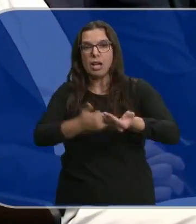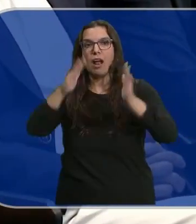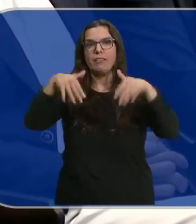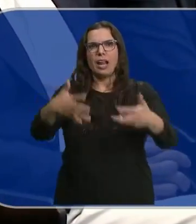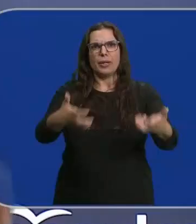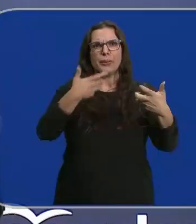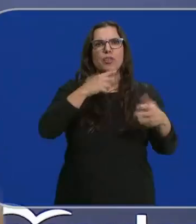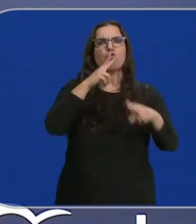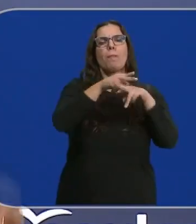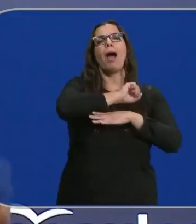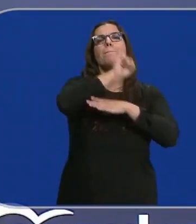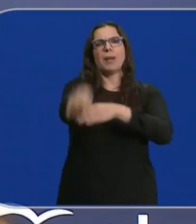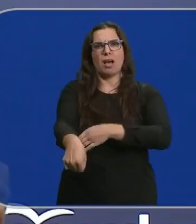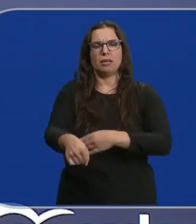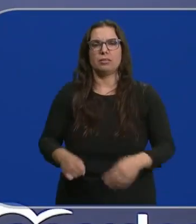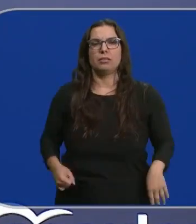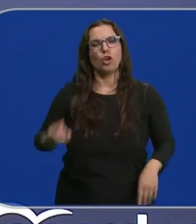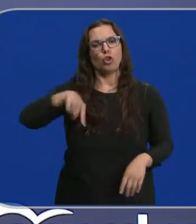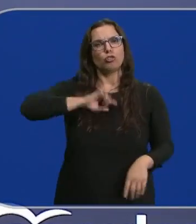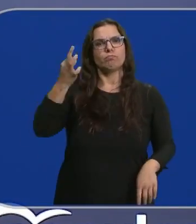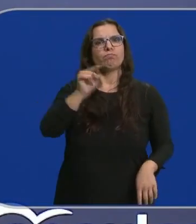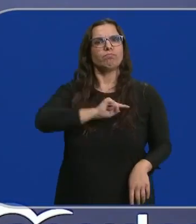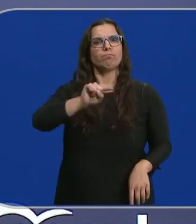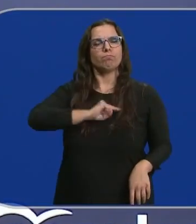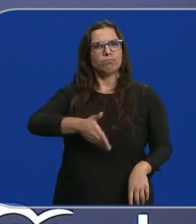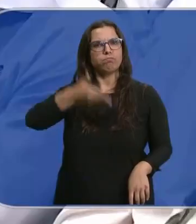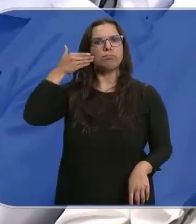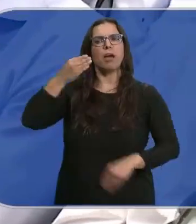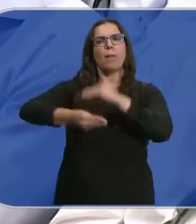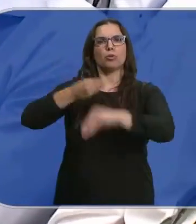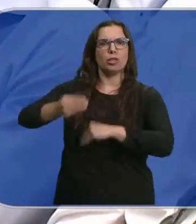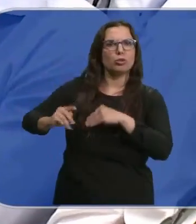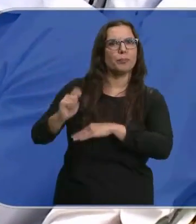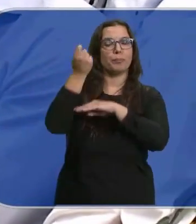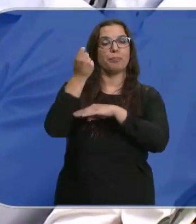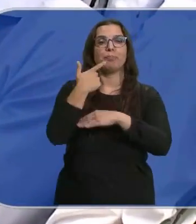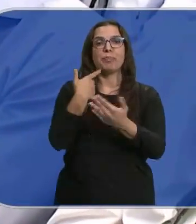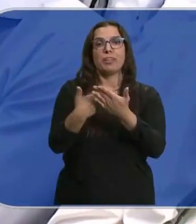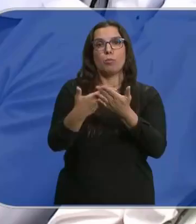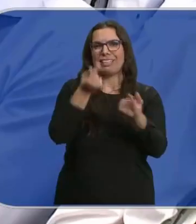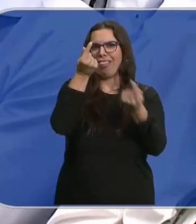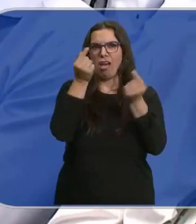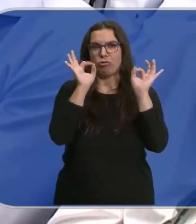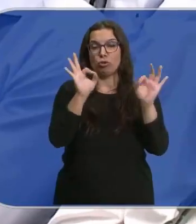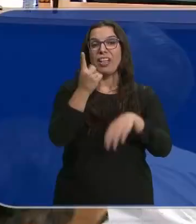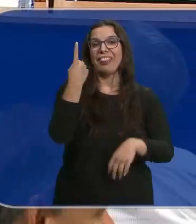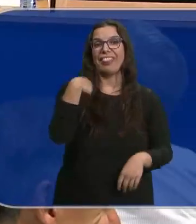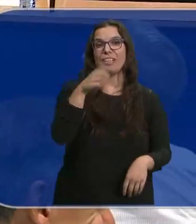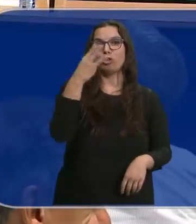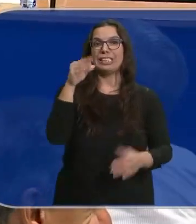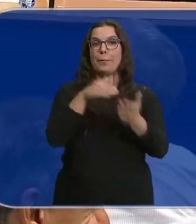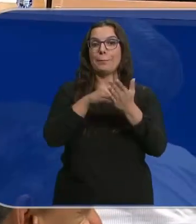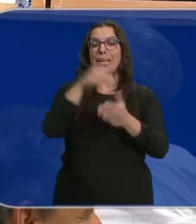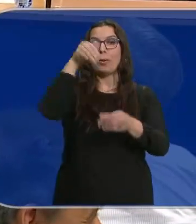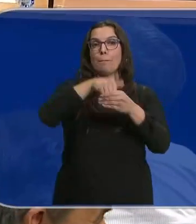califica aplastante. Nos debemos sentir muy orgullosos de lo que hemos hecho. Y así lo demuestran, dice, los números. Más de 130.000